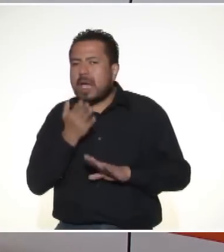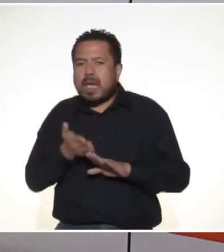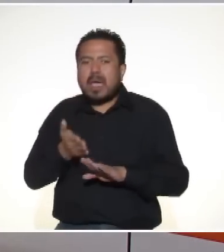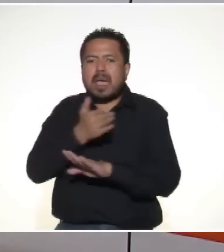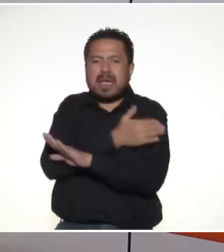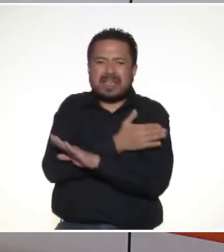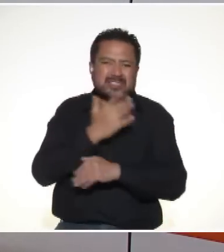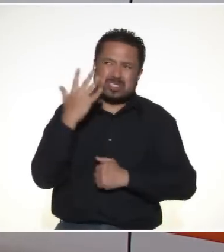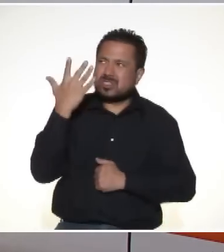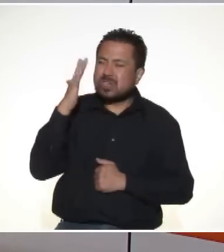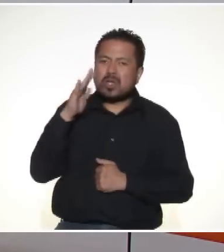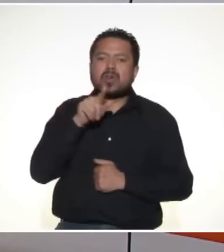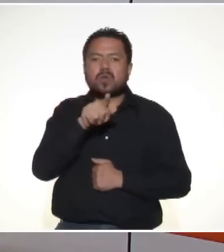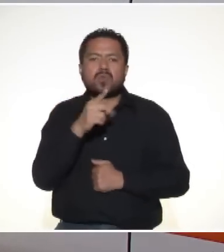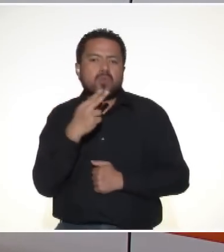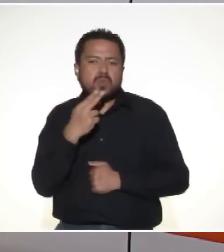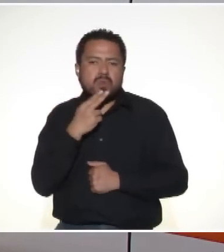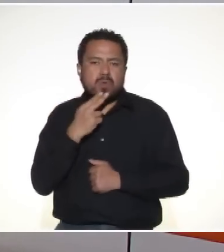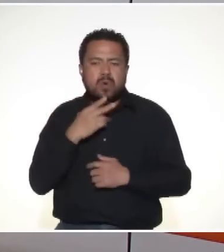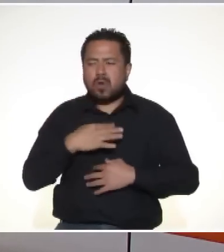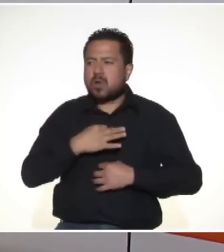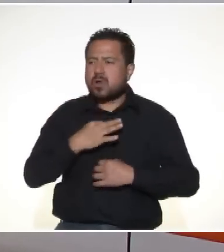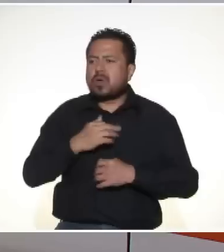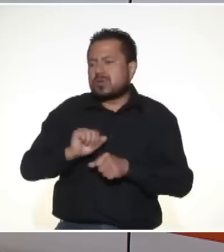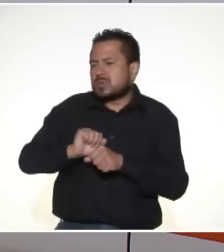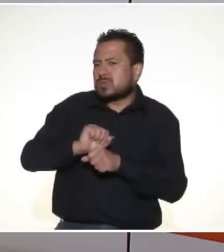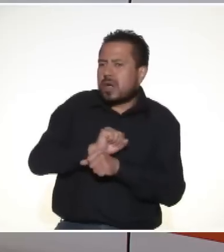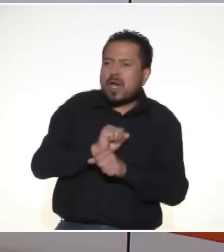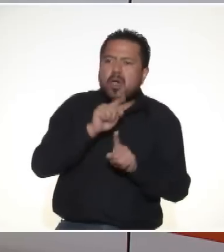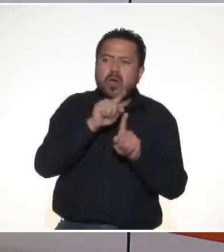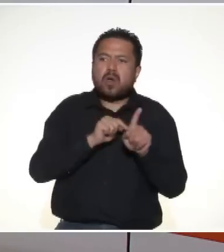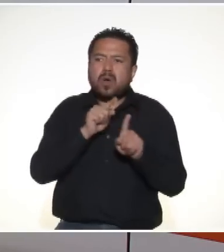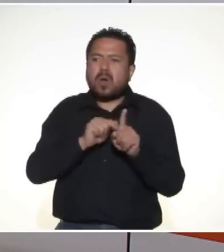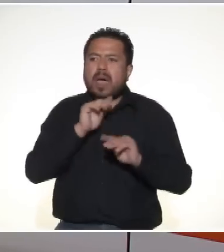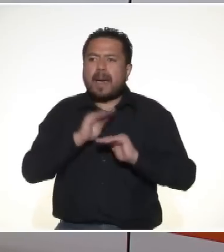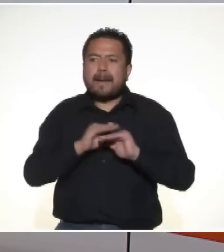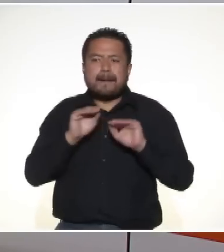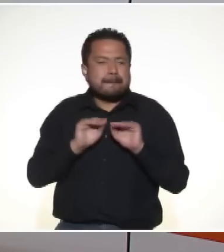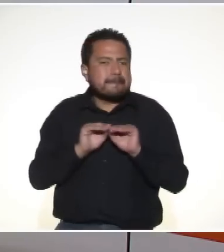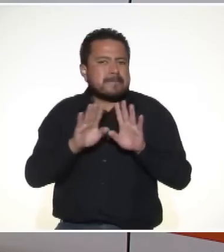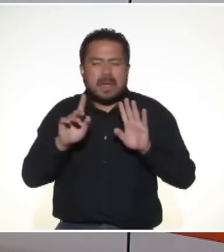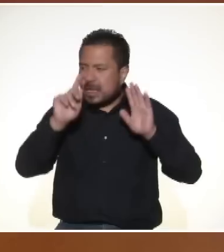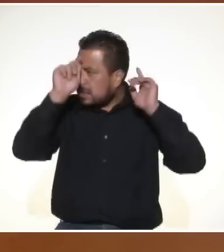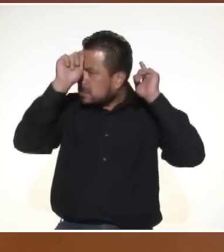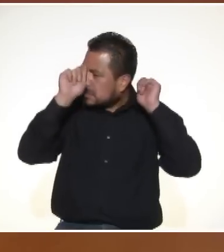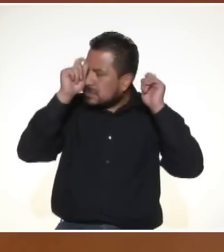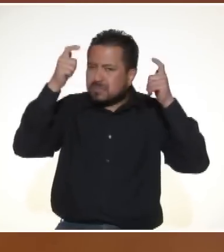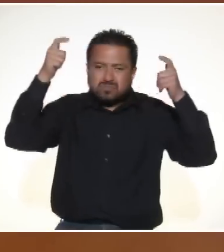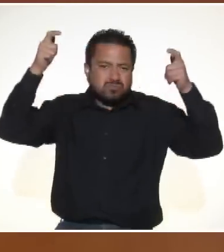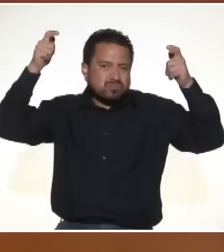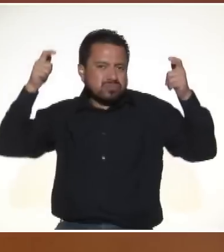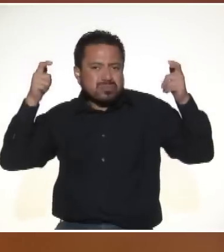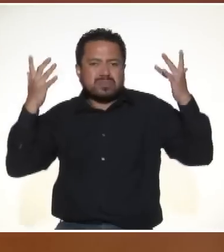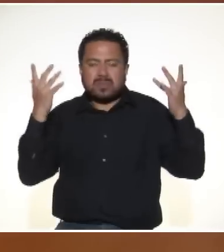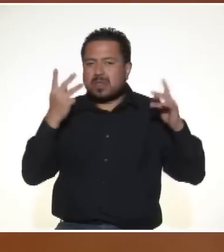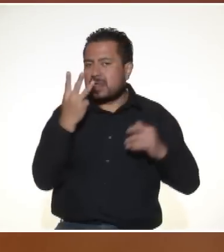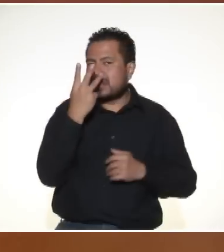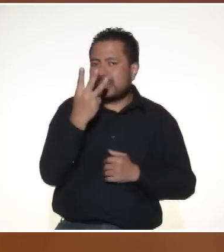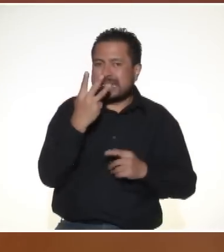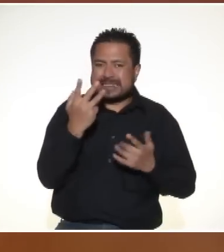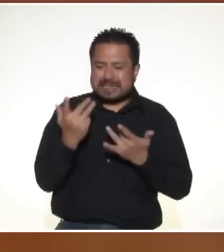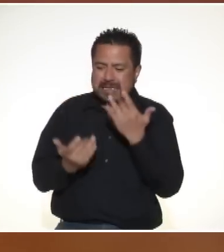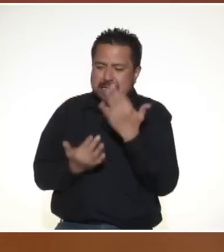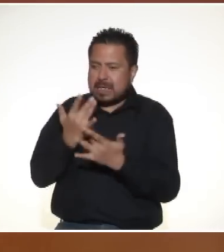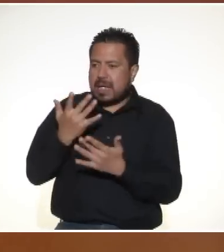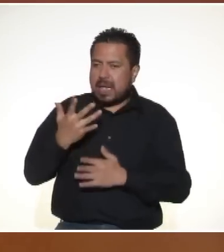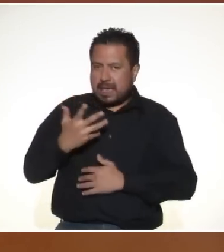la exposición. Utilizar ya sea ropa ligera, colores claros, sombreros, gorras. Existen 3 tipos de